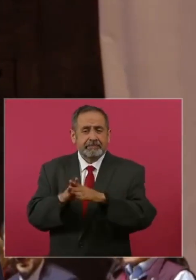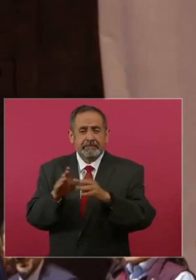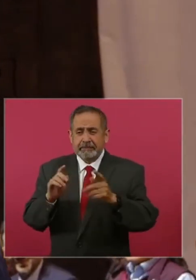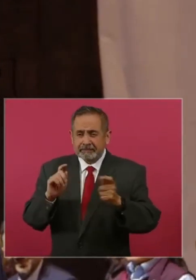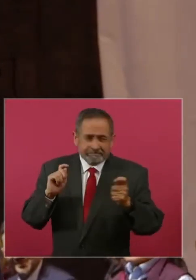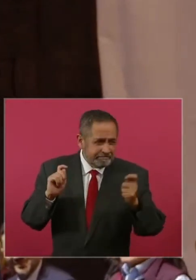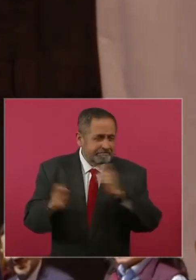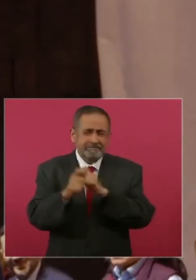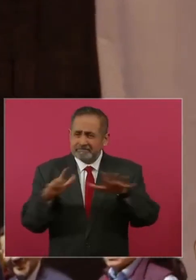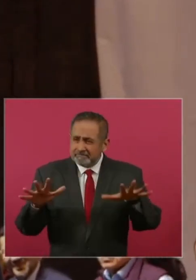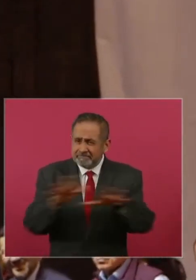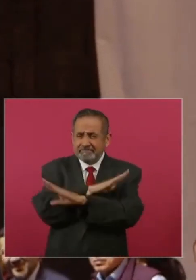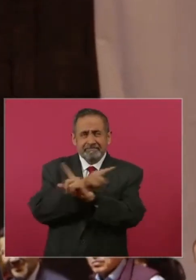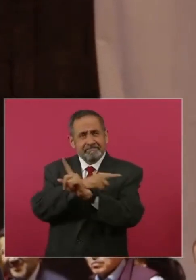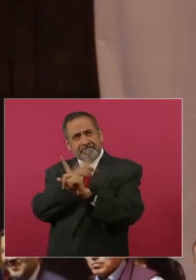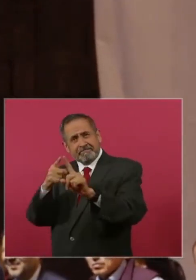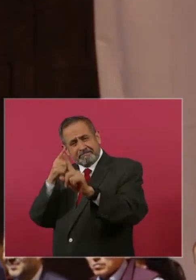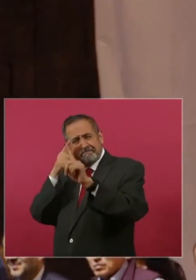una realidad